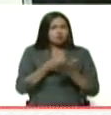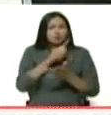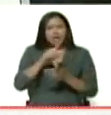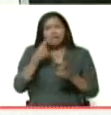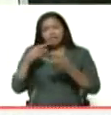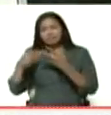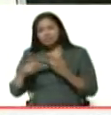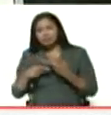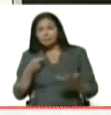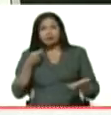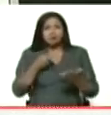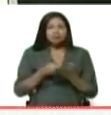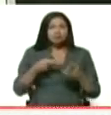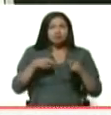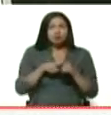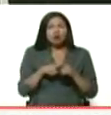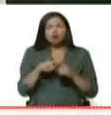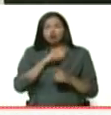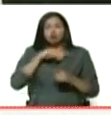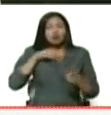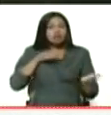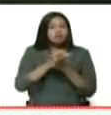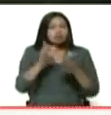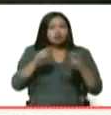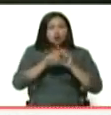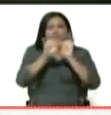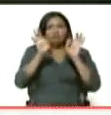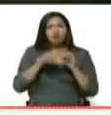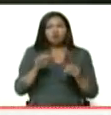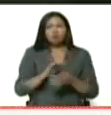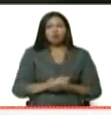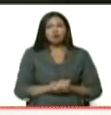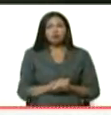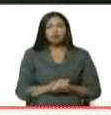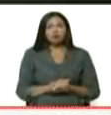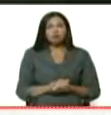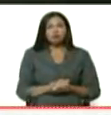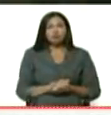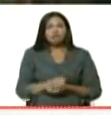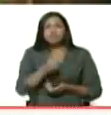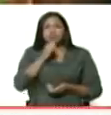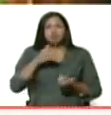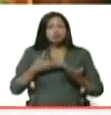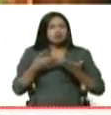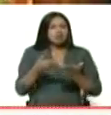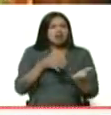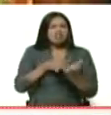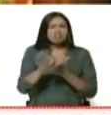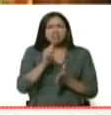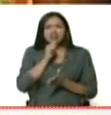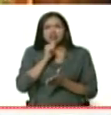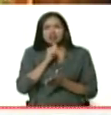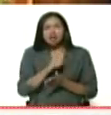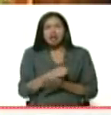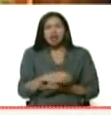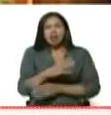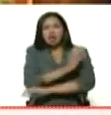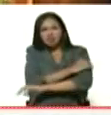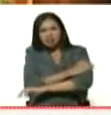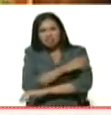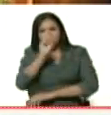inversión. Tenemos que garantizarle los CLAP a nuestro pueblo. ¿Y quién se los va a garantizar? ¿La derecha